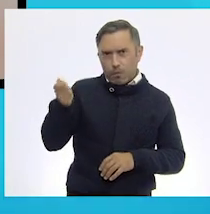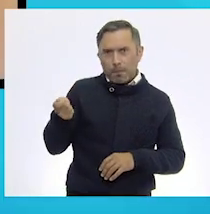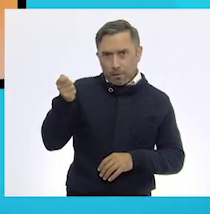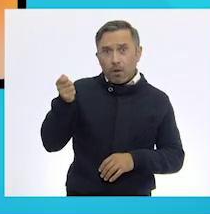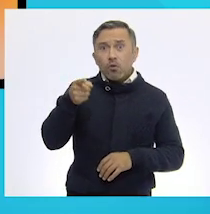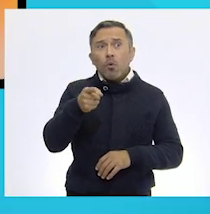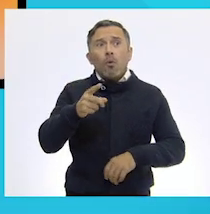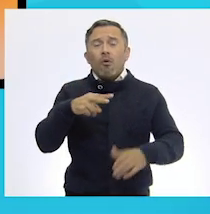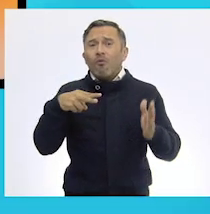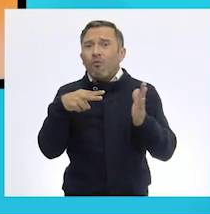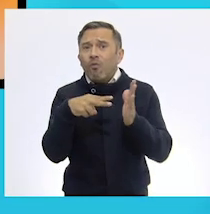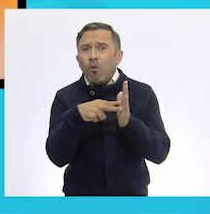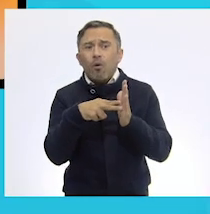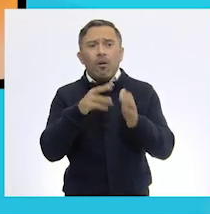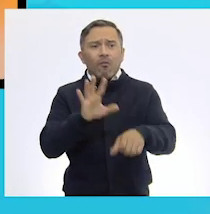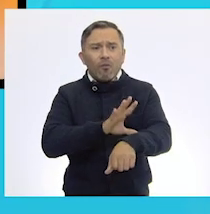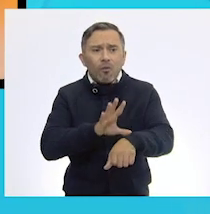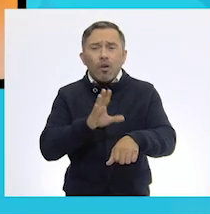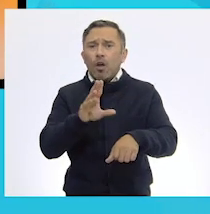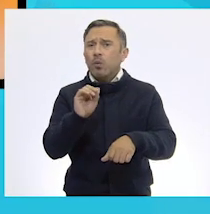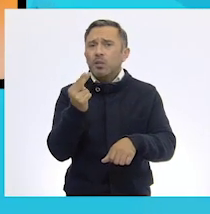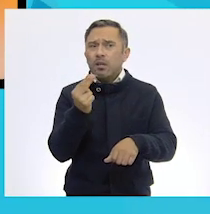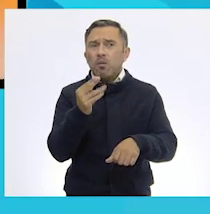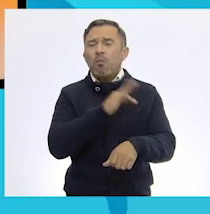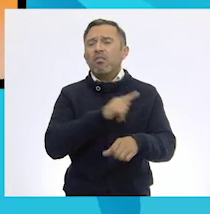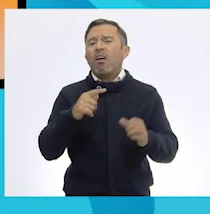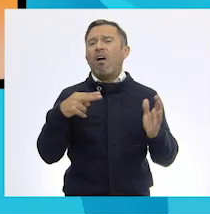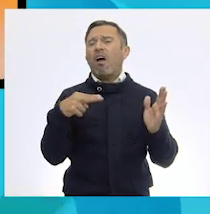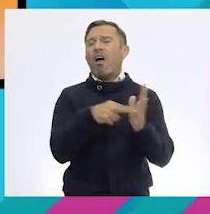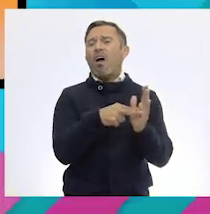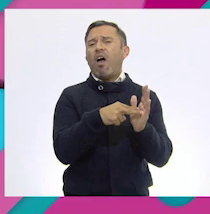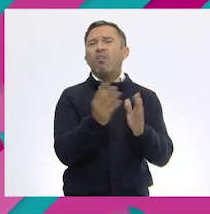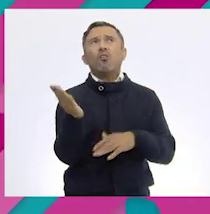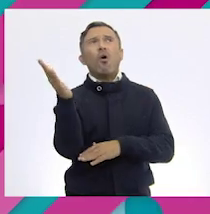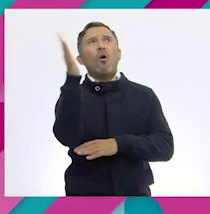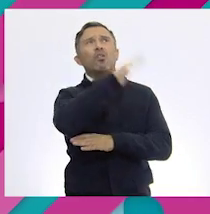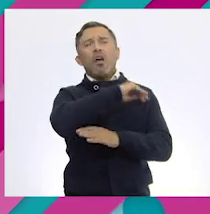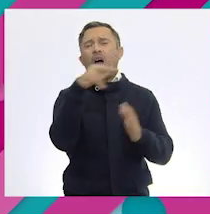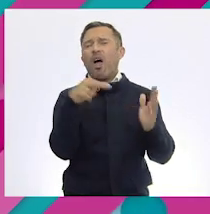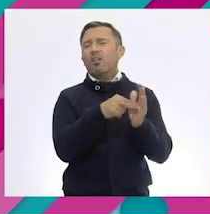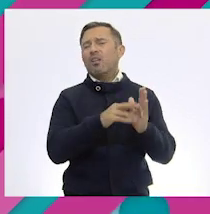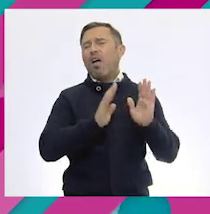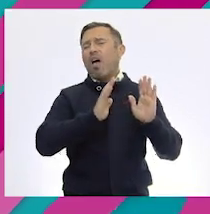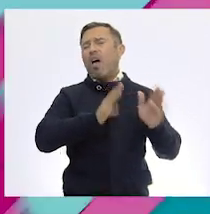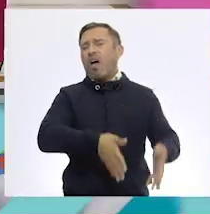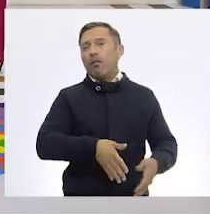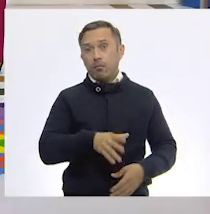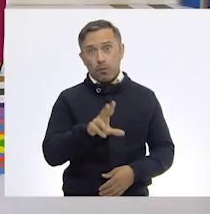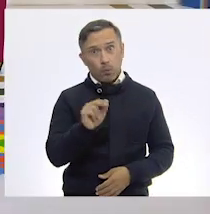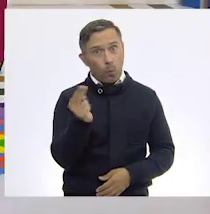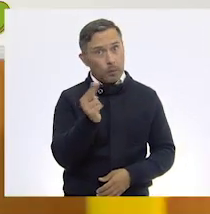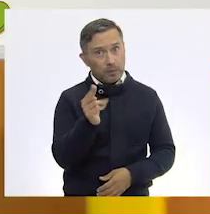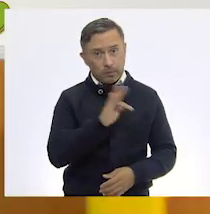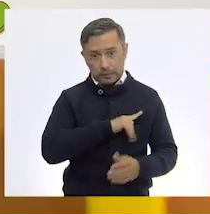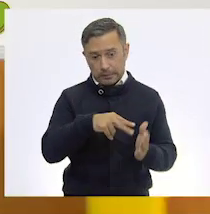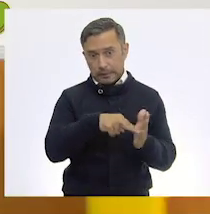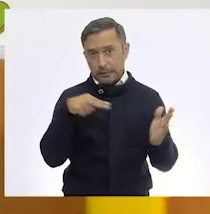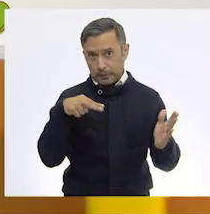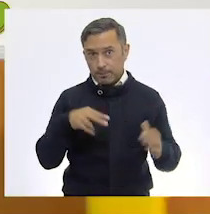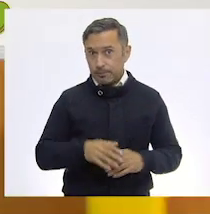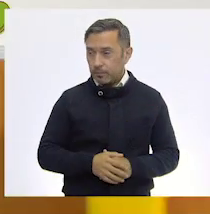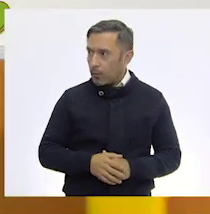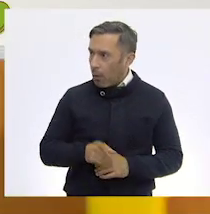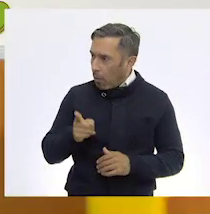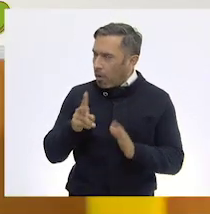no utilices. Nada de dejar cargadores conectados durante el día, ¿eh? Qué interesante video, ¿no creen